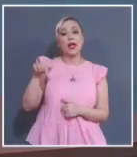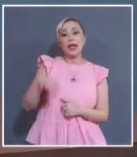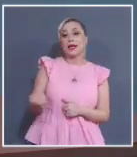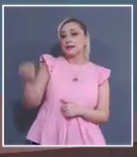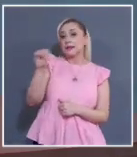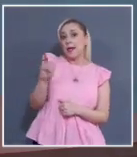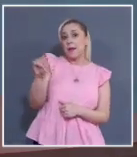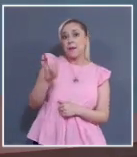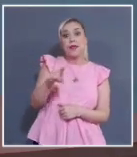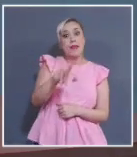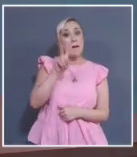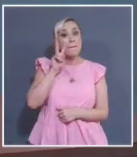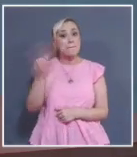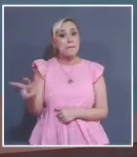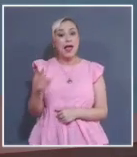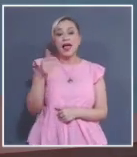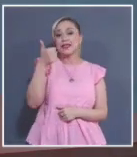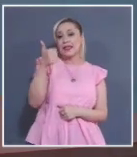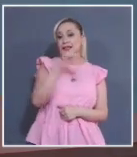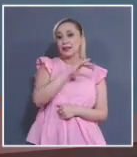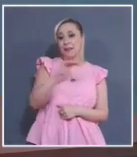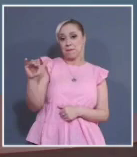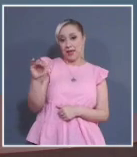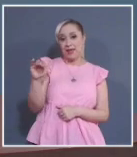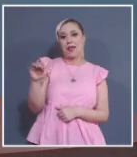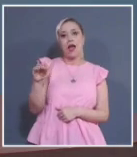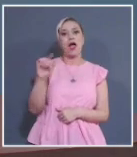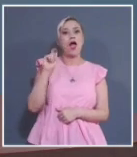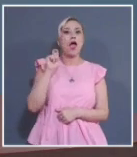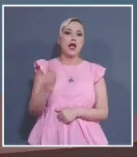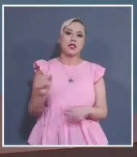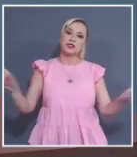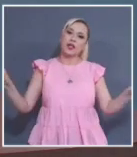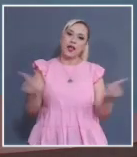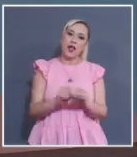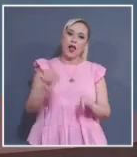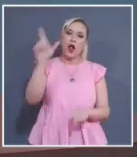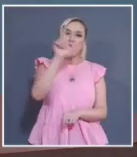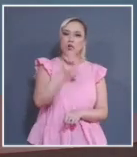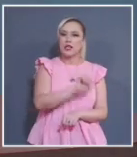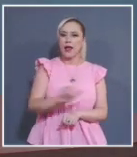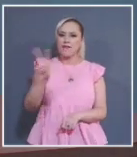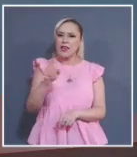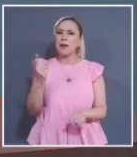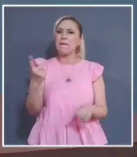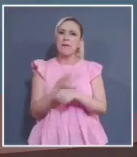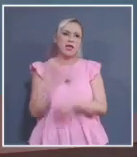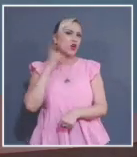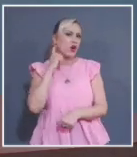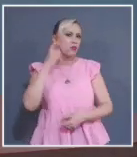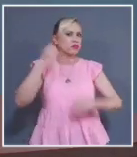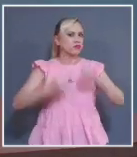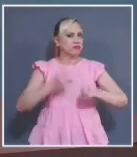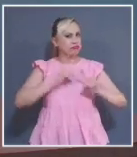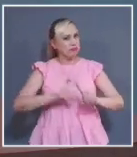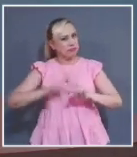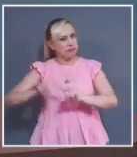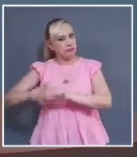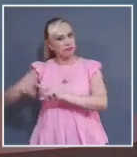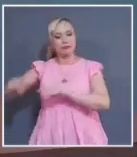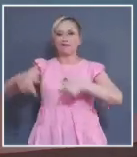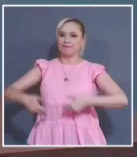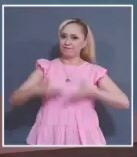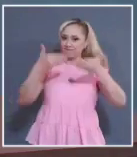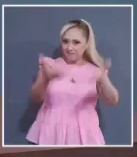las 18:30 horas el Semanario Judicial, resumen semanal de noticias con los sucesos más relevantes registrados en la Suprema Corte, la